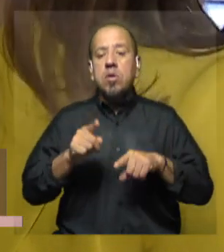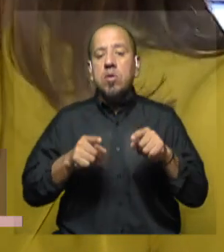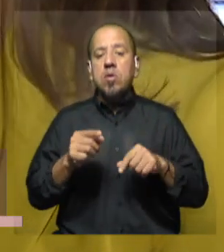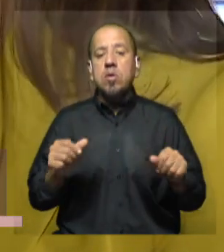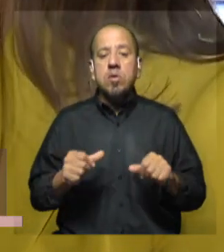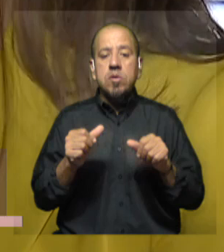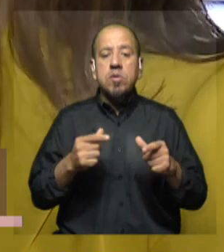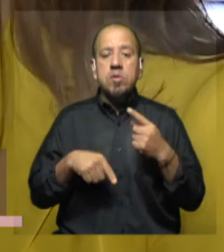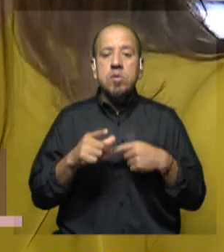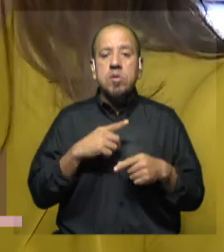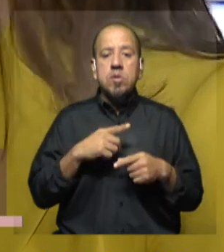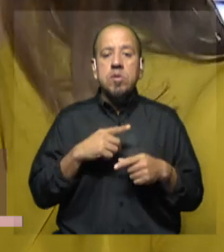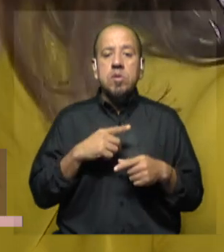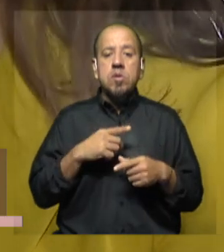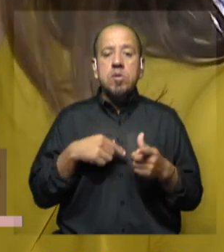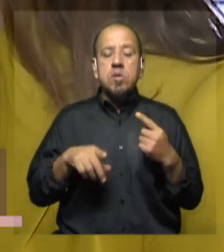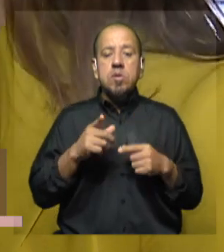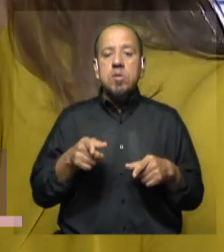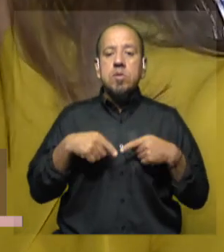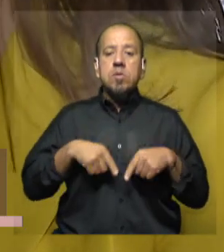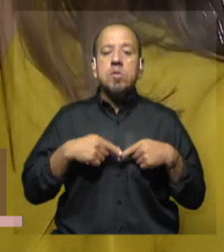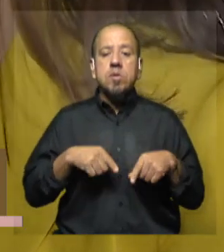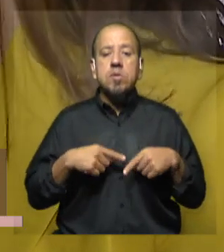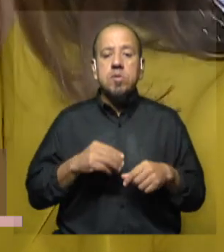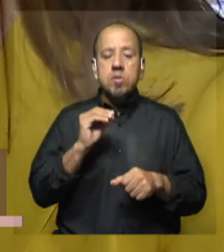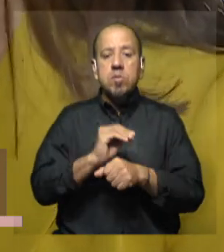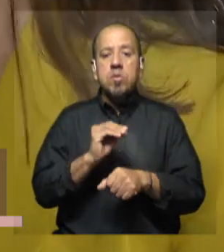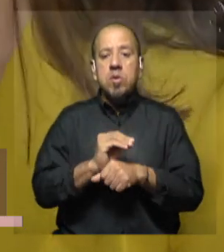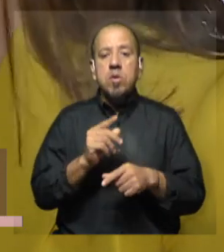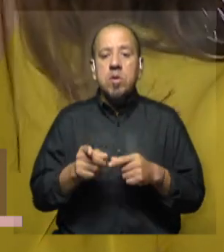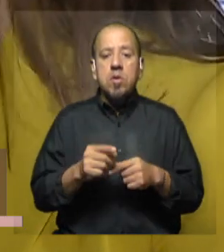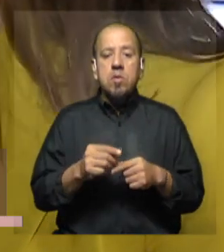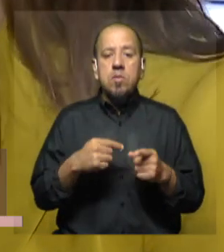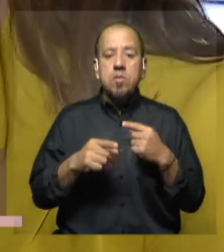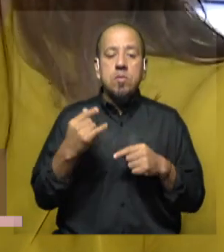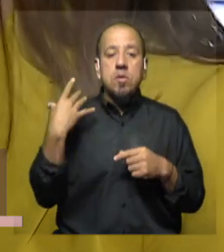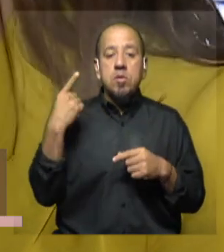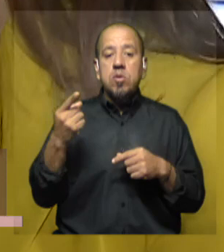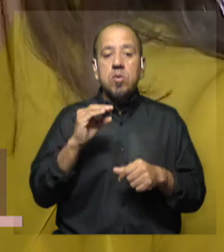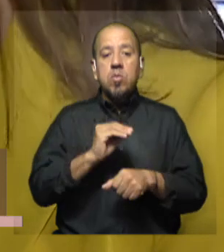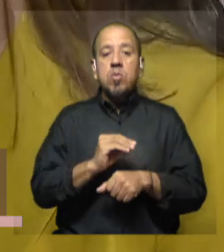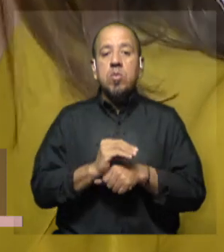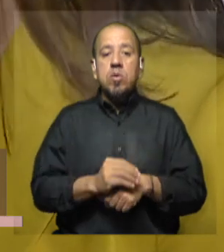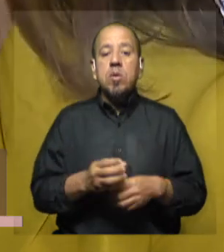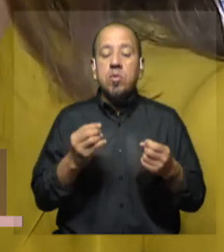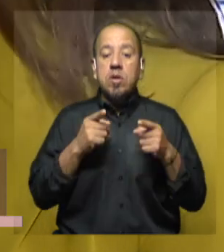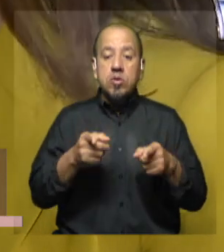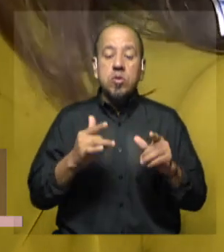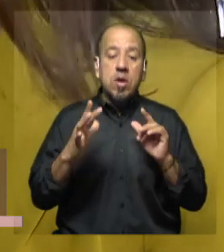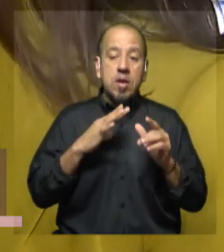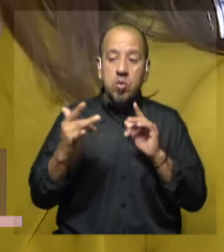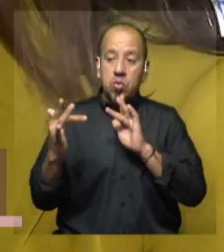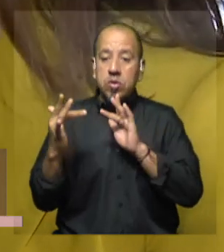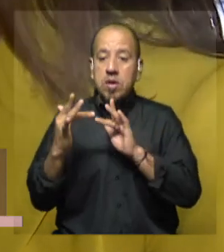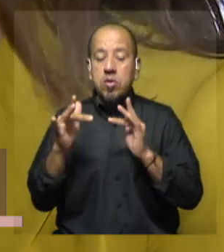hicimos charlas en el interior, trabajamos con las intendencias, con las áreas de cultura, con los directores de cultura, justamente porque son ellos quienes tienen un contacto diario